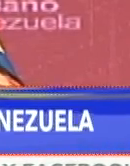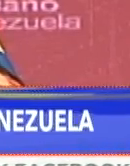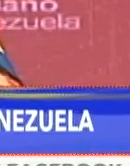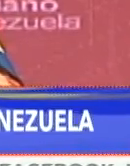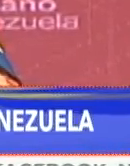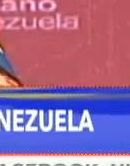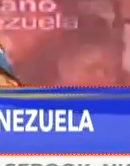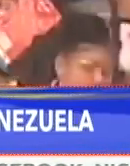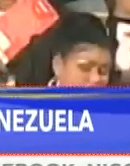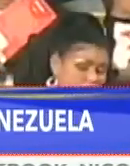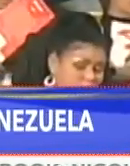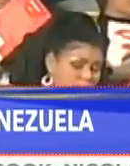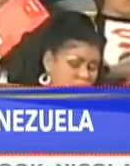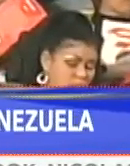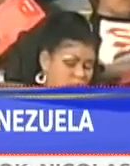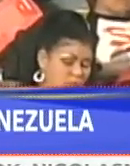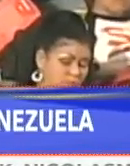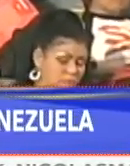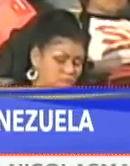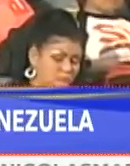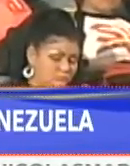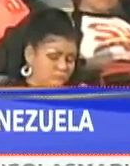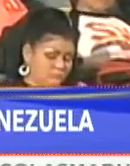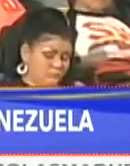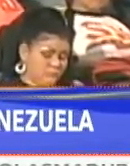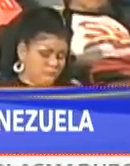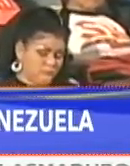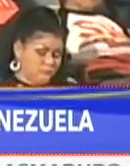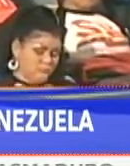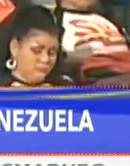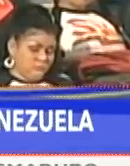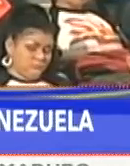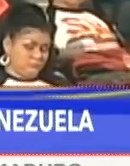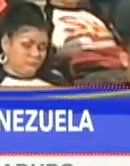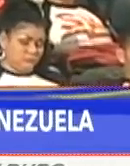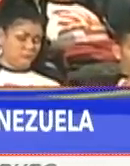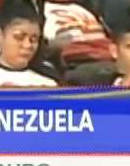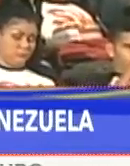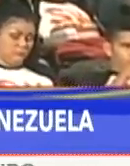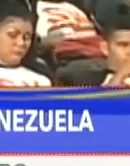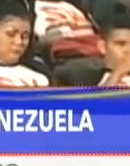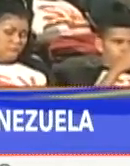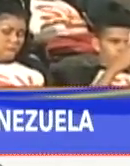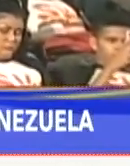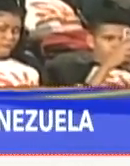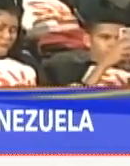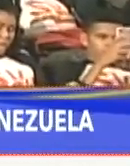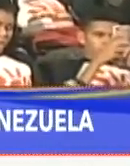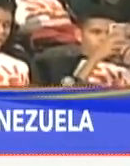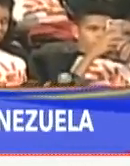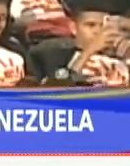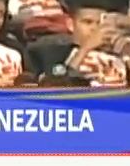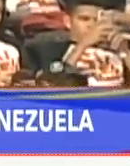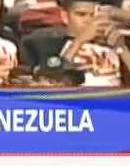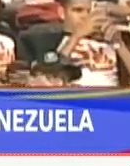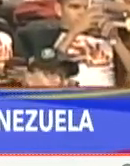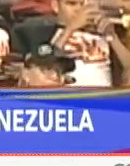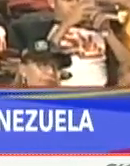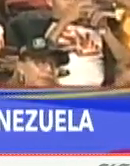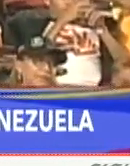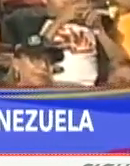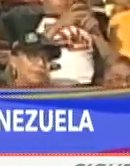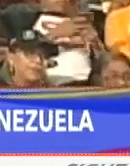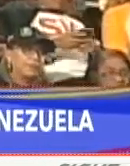de la resistencia a la construcción de la esperanza. Y a principios del año 2017 surgió el carnet de la